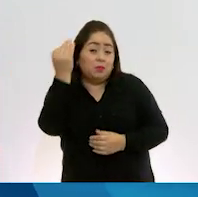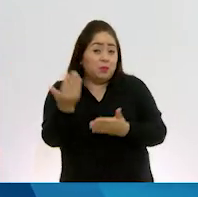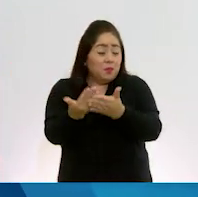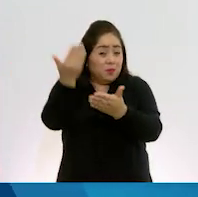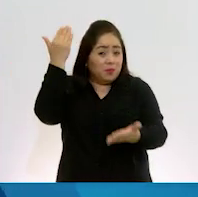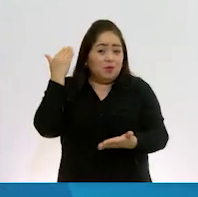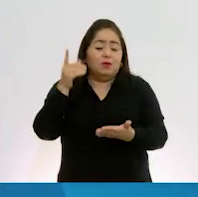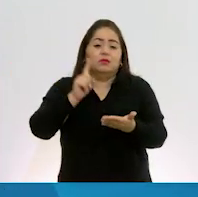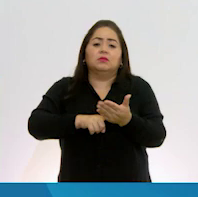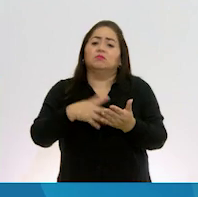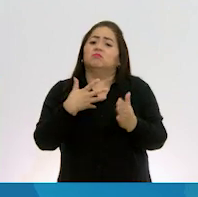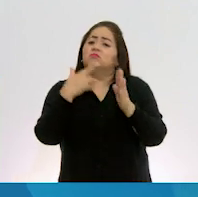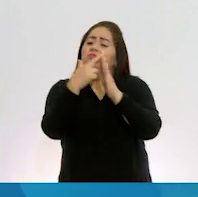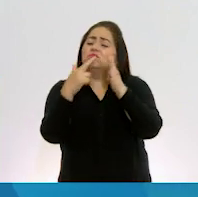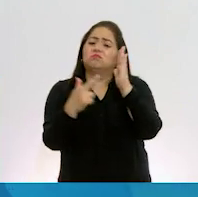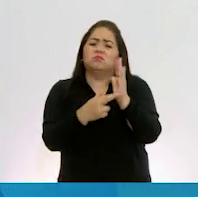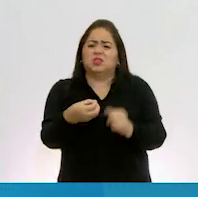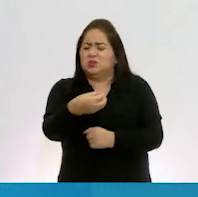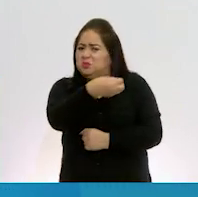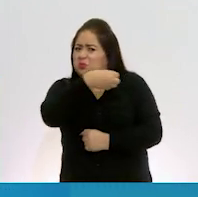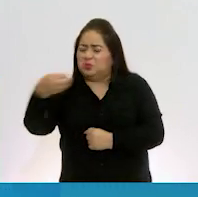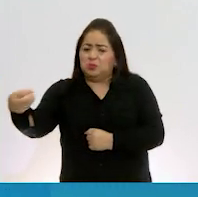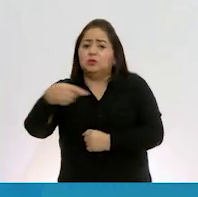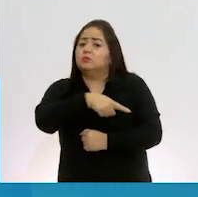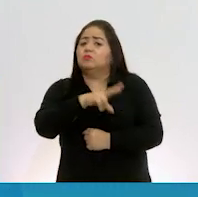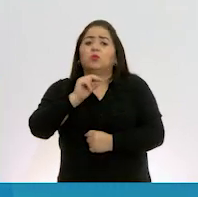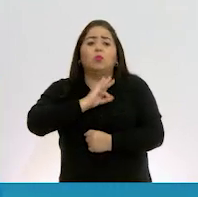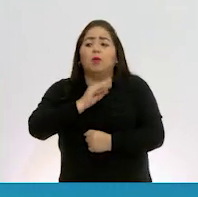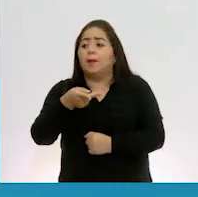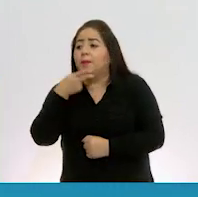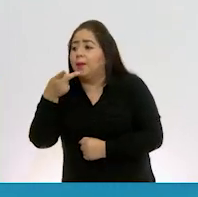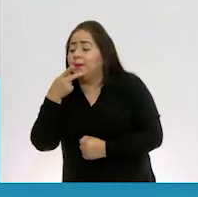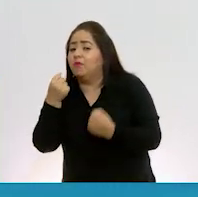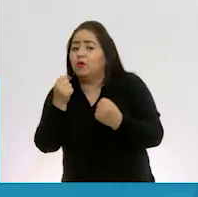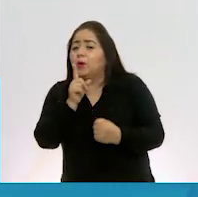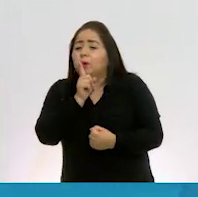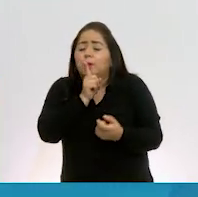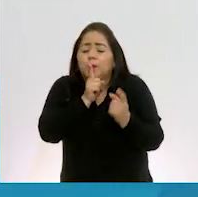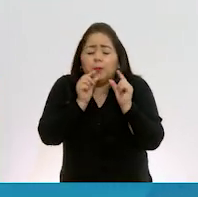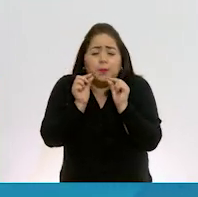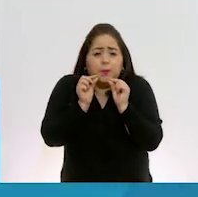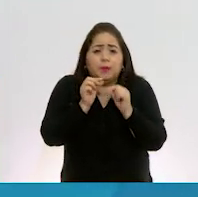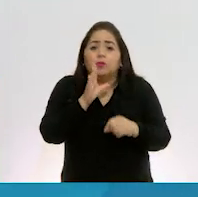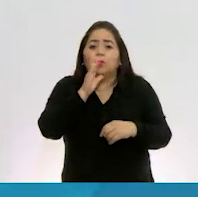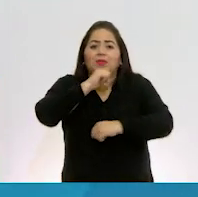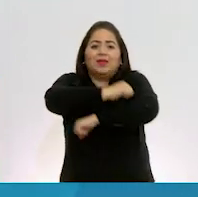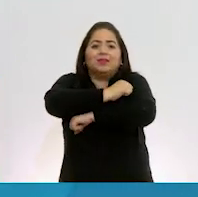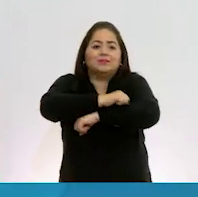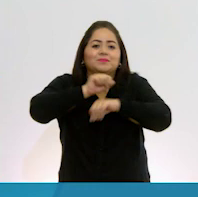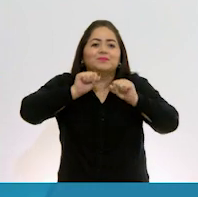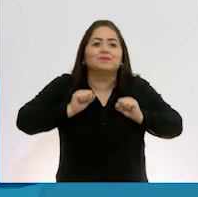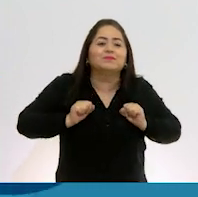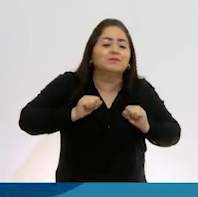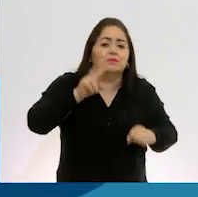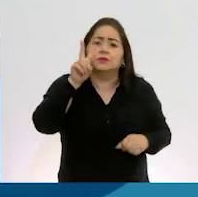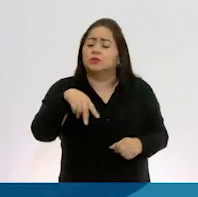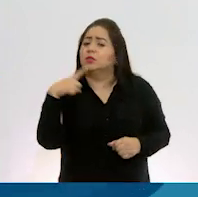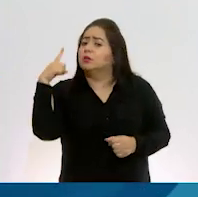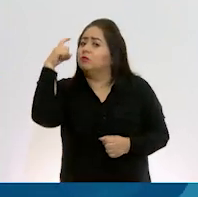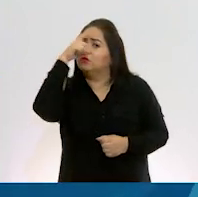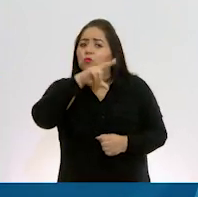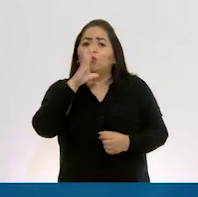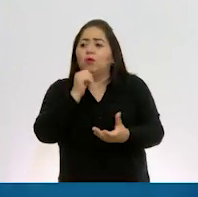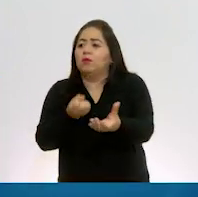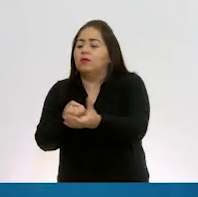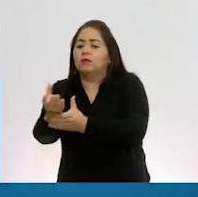espacio tenían reglas muy estrictas. No podían hablar fuerte, no podían asomarse a la ventana y mucho menos